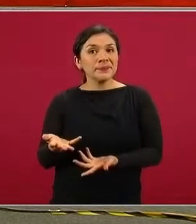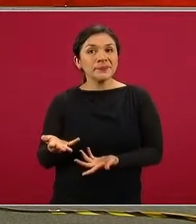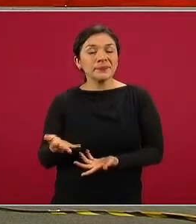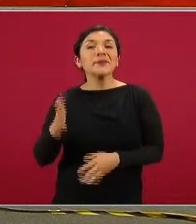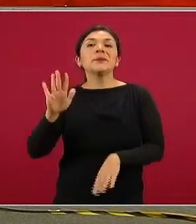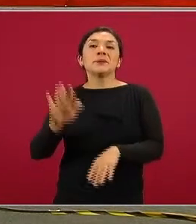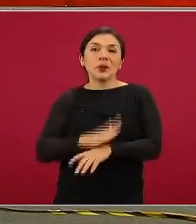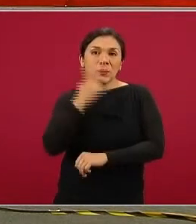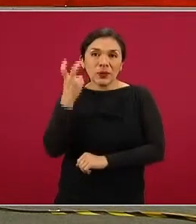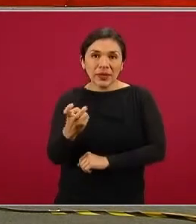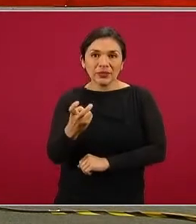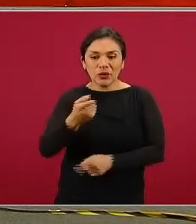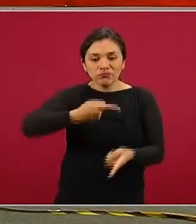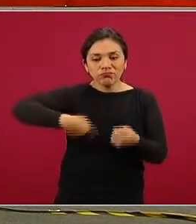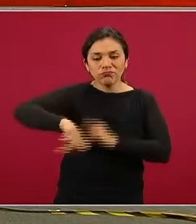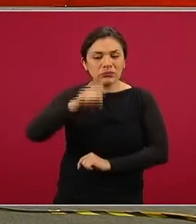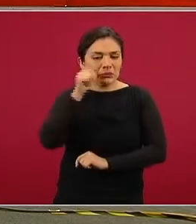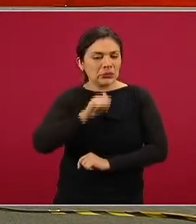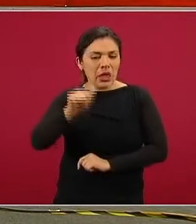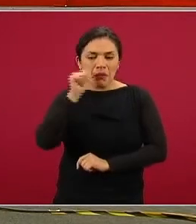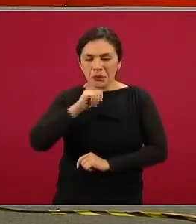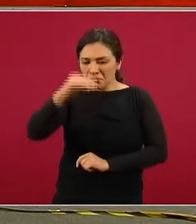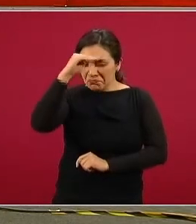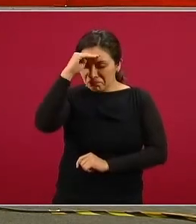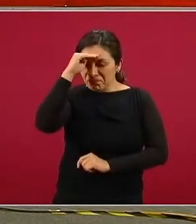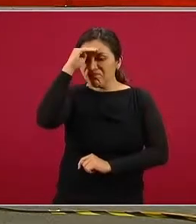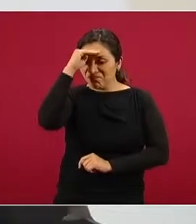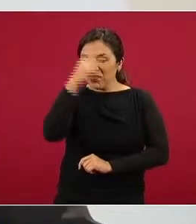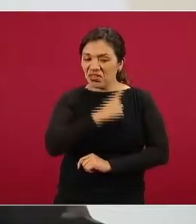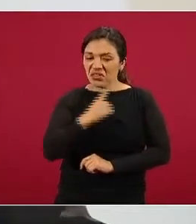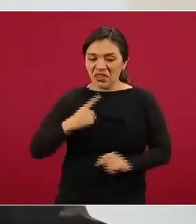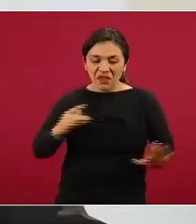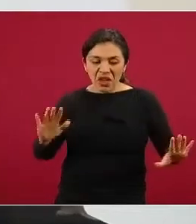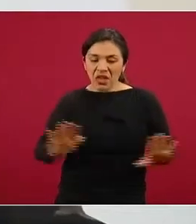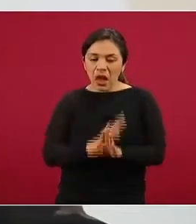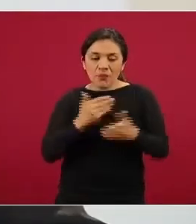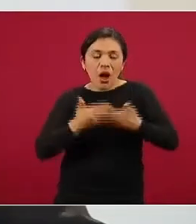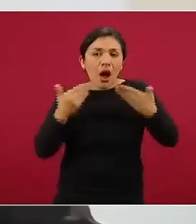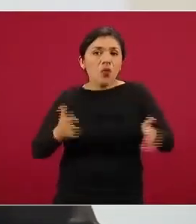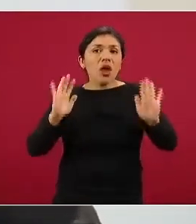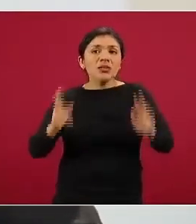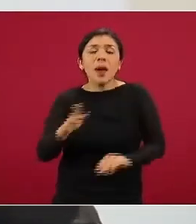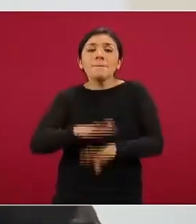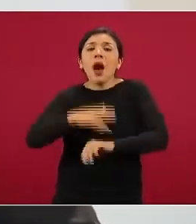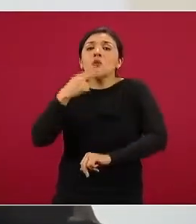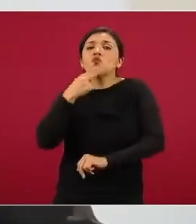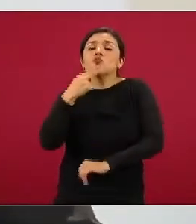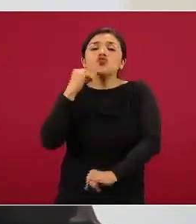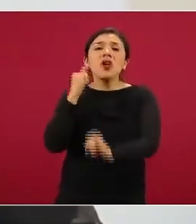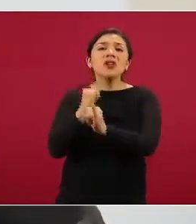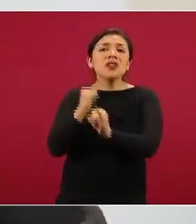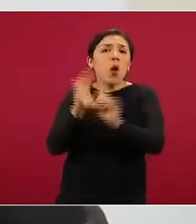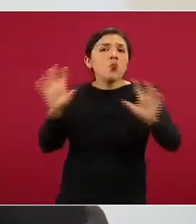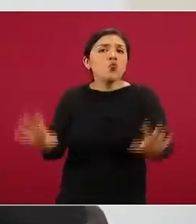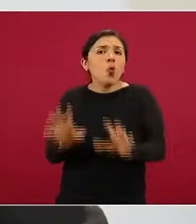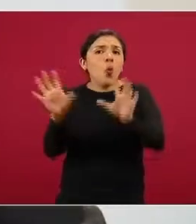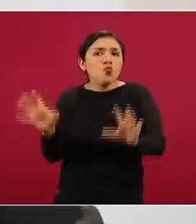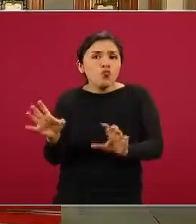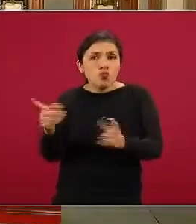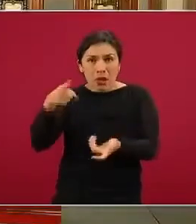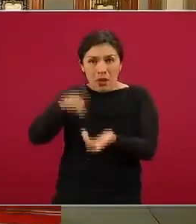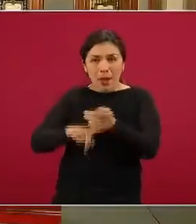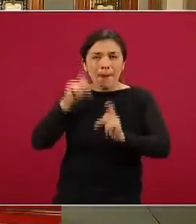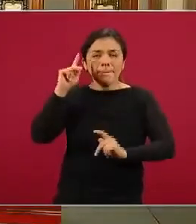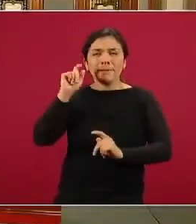Por ello nosotros siempre dijimos, tenemos que cambiar a la era de la digitalización, tanto en la plataforma Visit